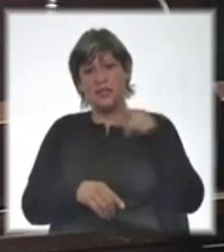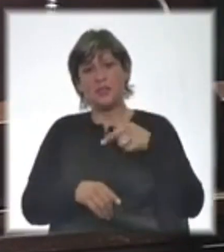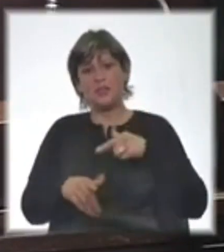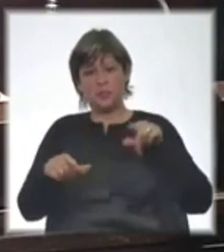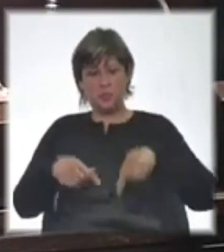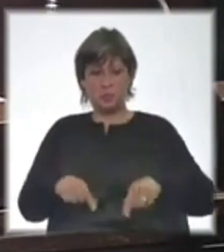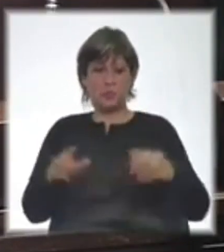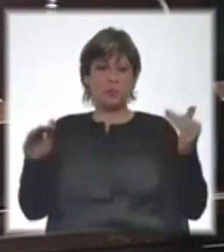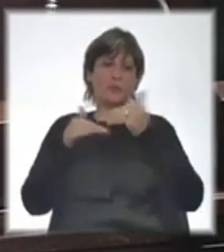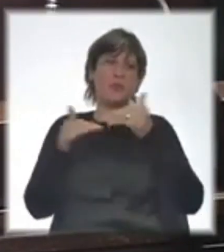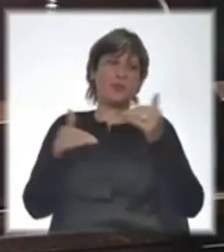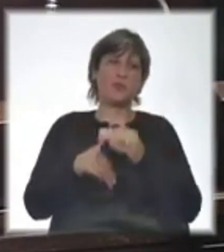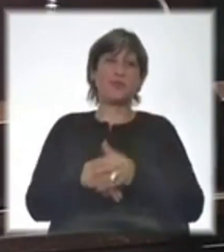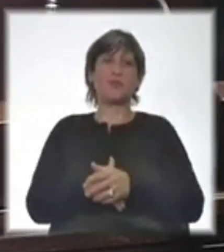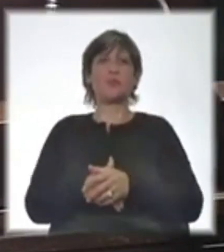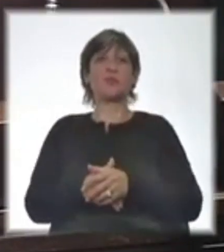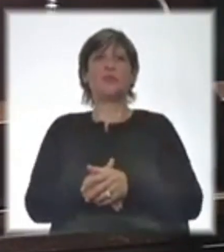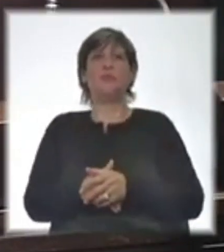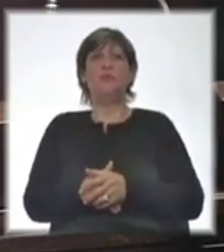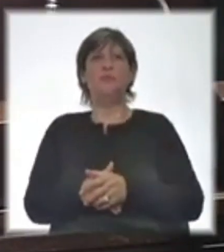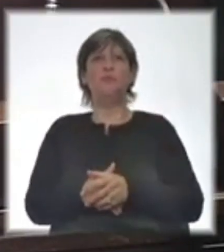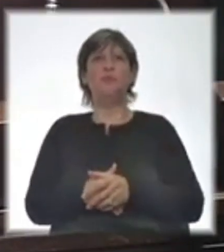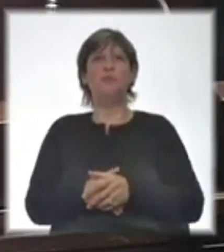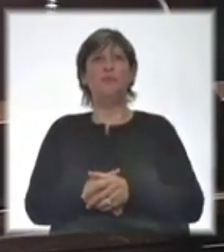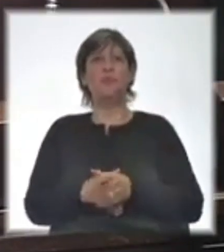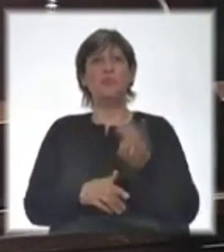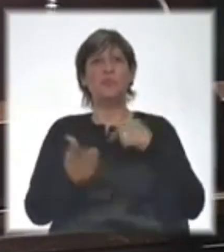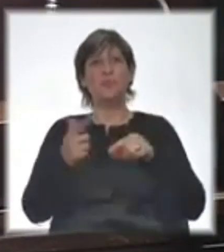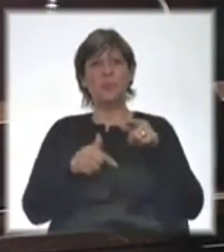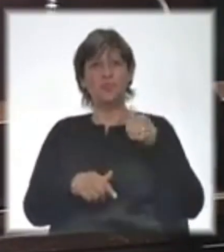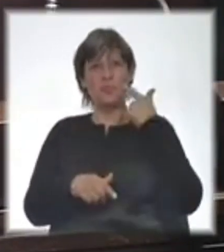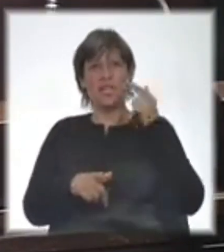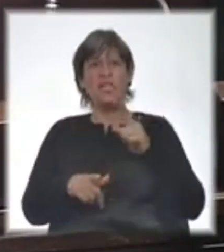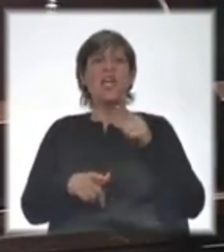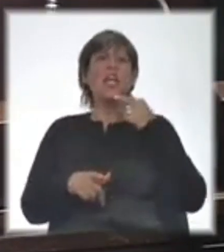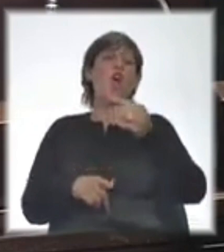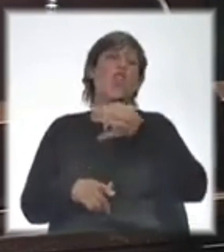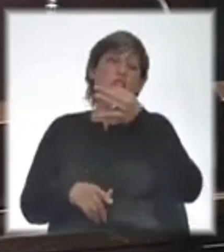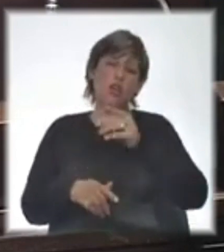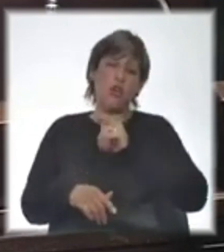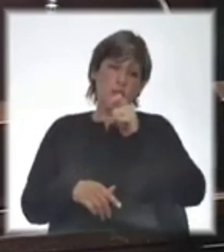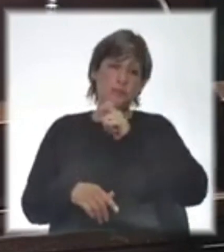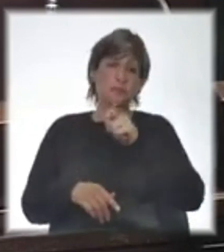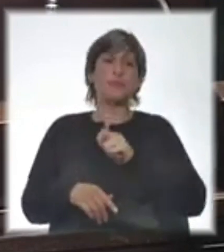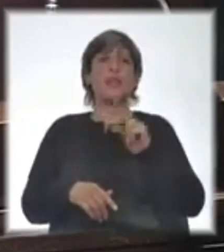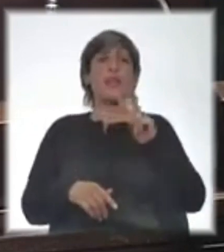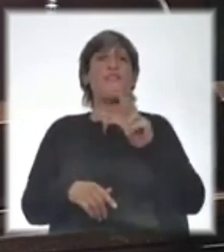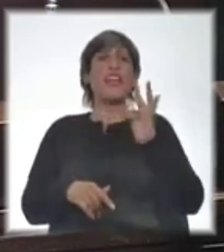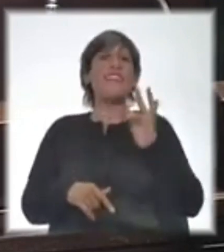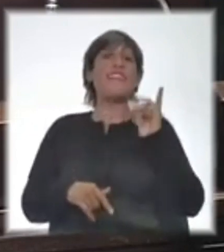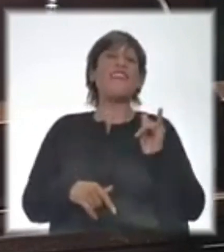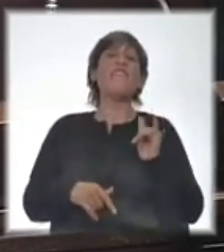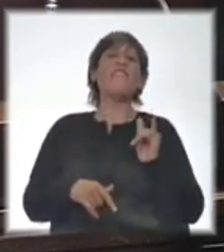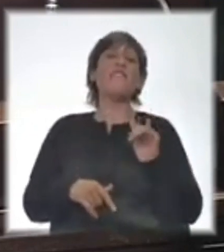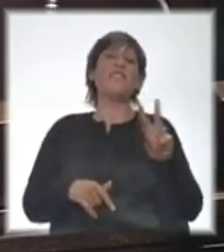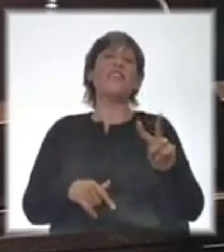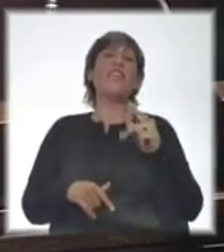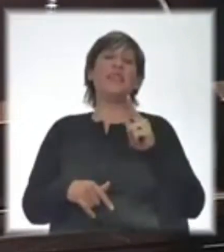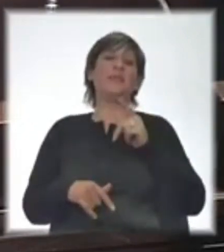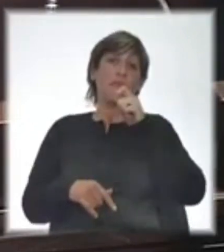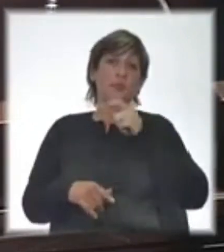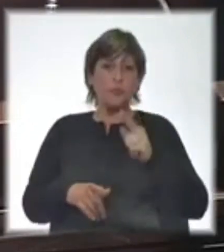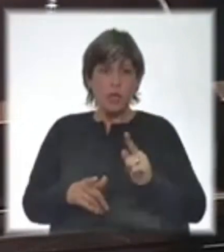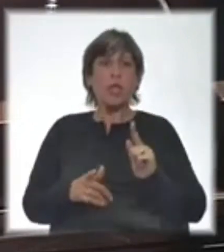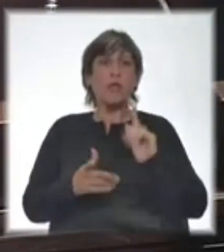ministro de Transporte lo dijo en BTV Noticias, puse el Ministerio de Transporte